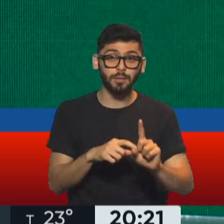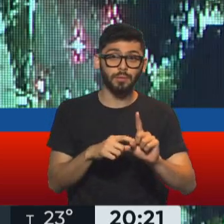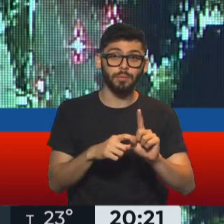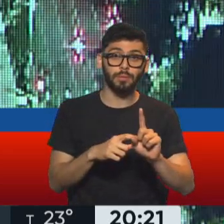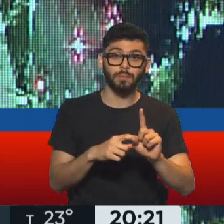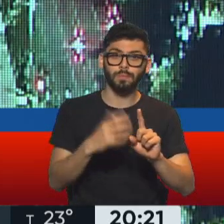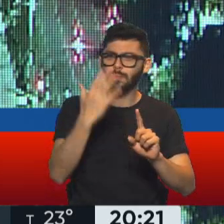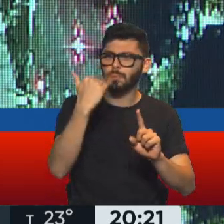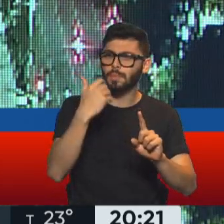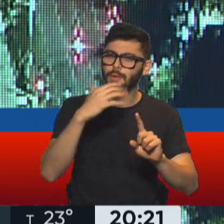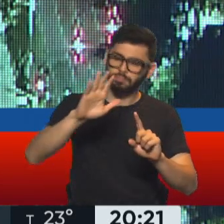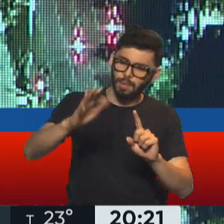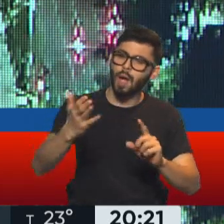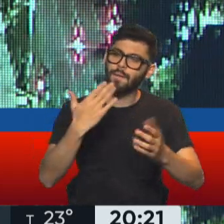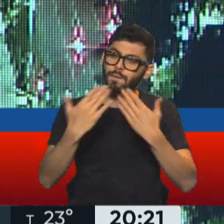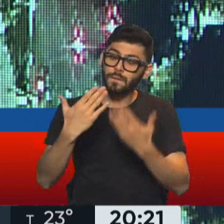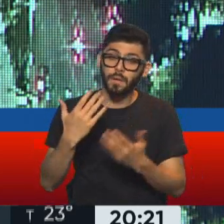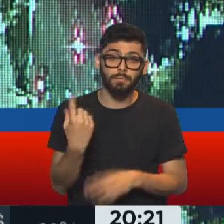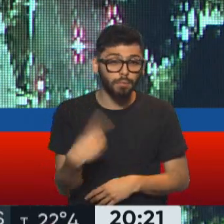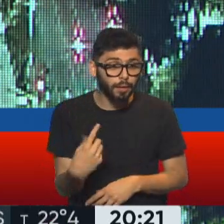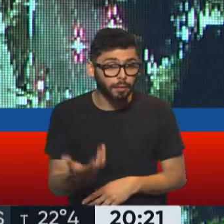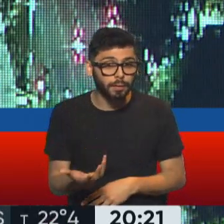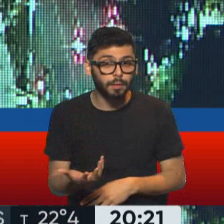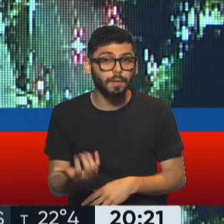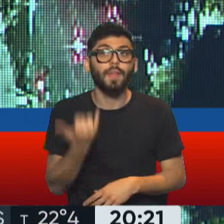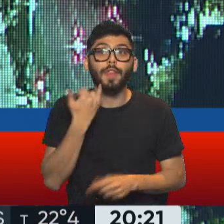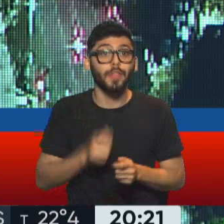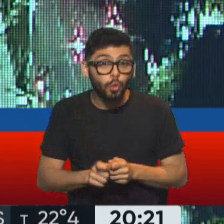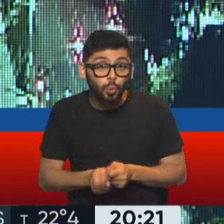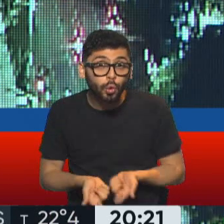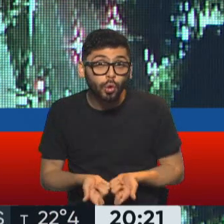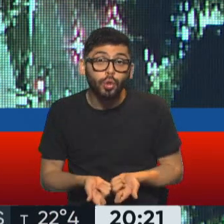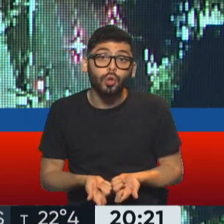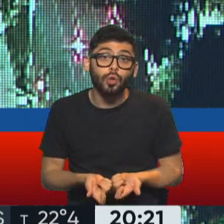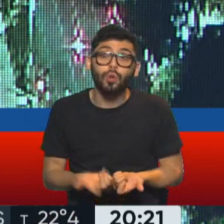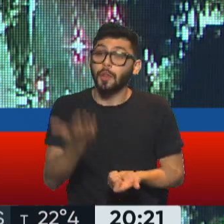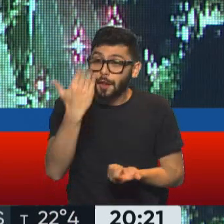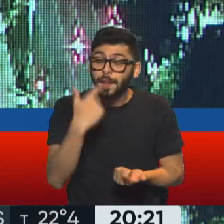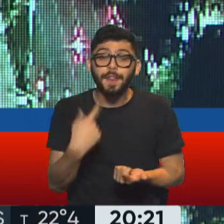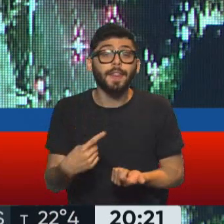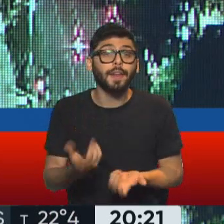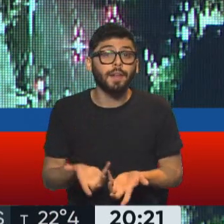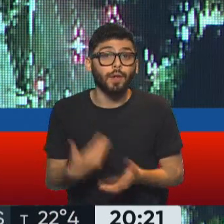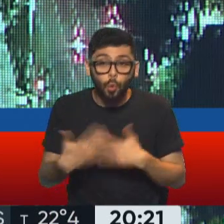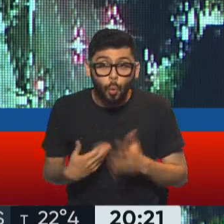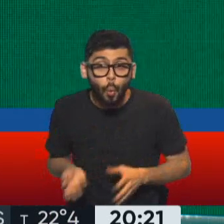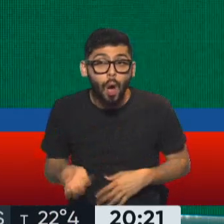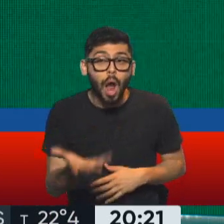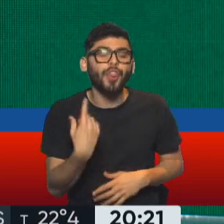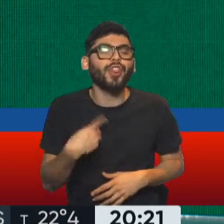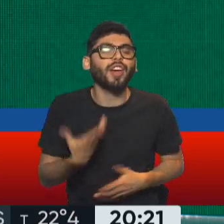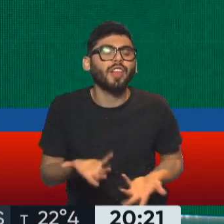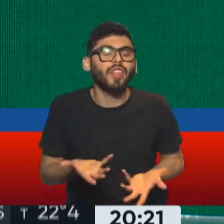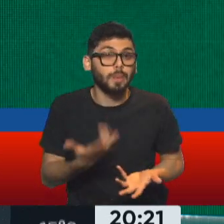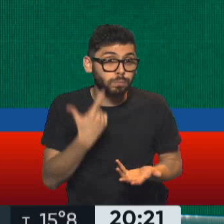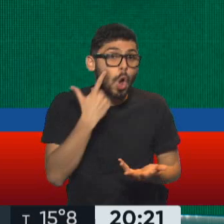esto? ¿Te detengo qué? ¿Para hablar de qué? ¿De si jugamos al truco? ¿De si vamos a jugar a las bochas? ¿De qué significa eso? Hay cierto sector no hay